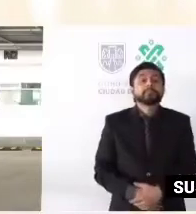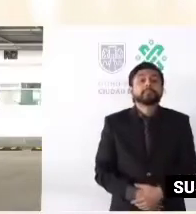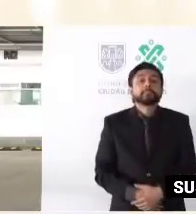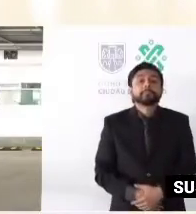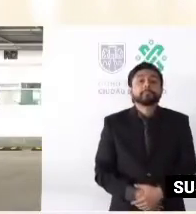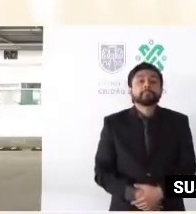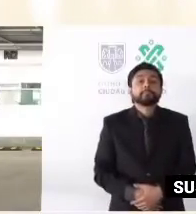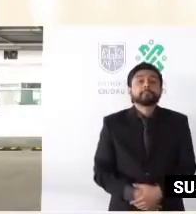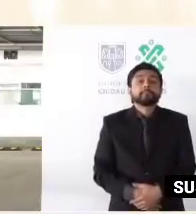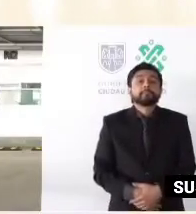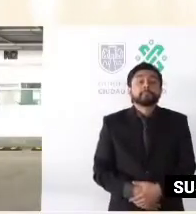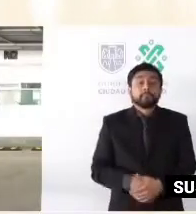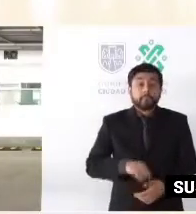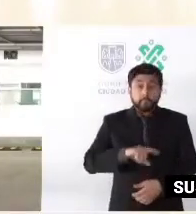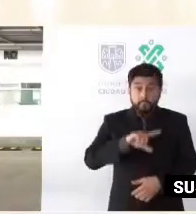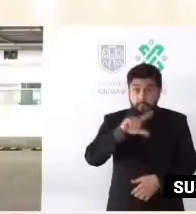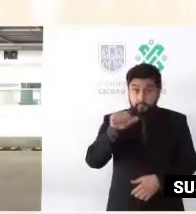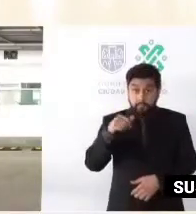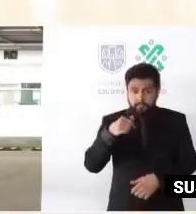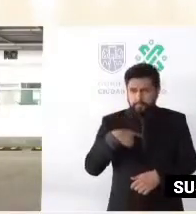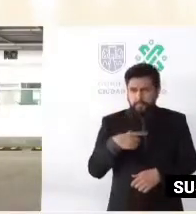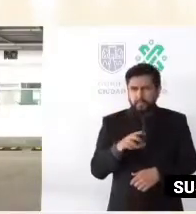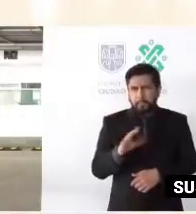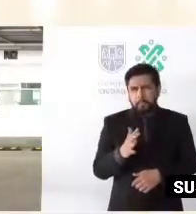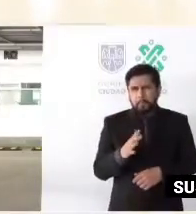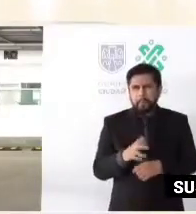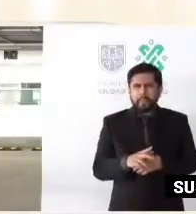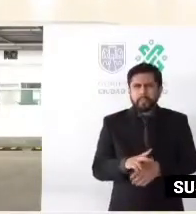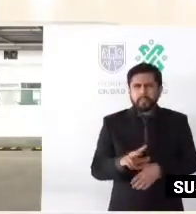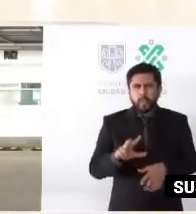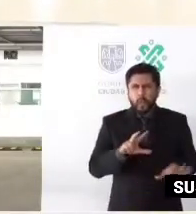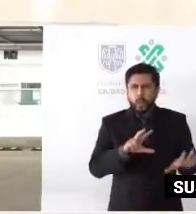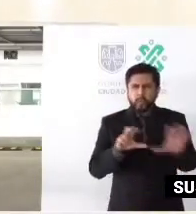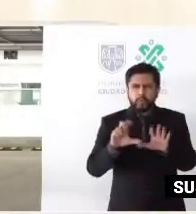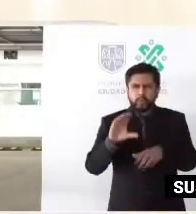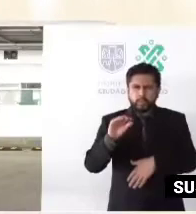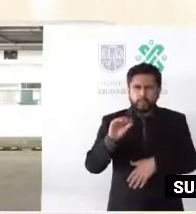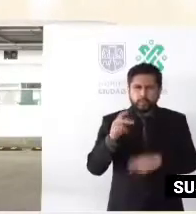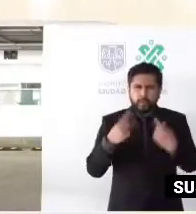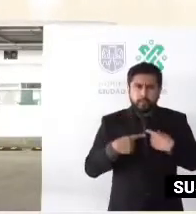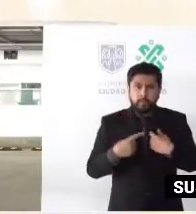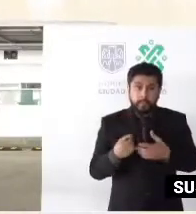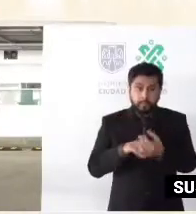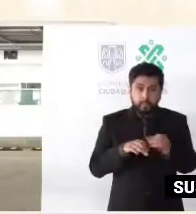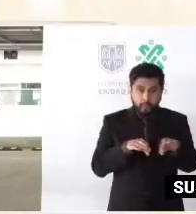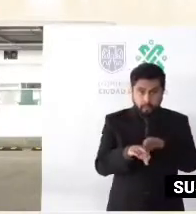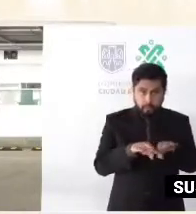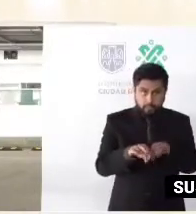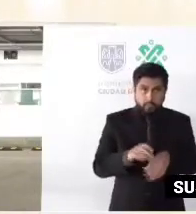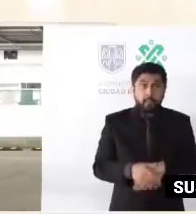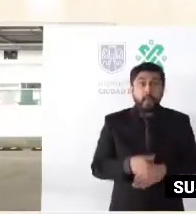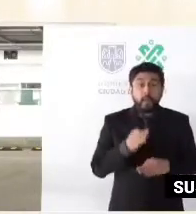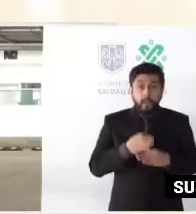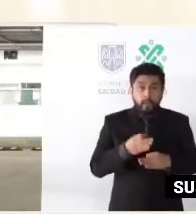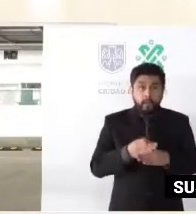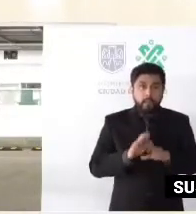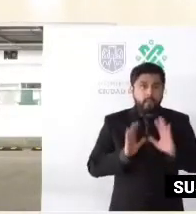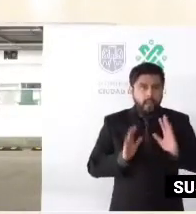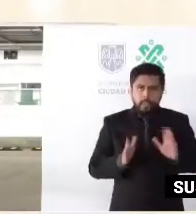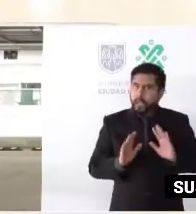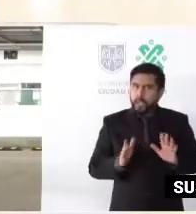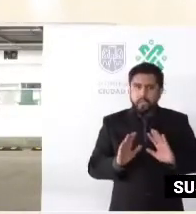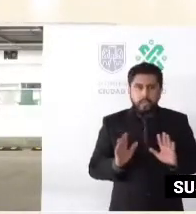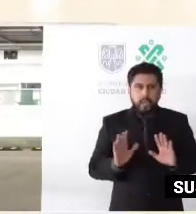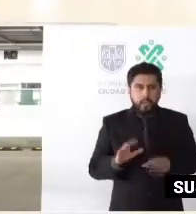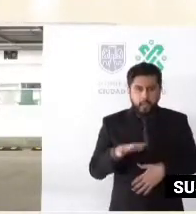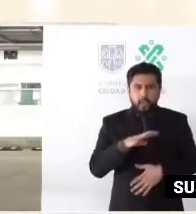Cuando esté completo todo el personal, estamos hablando de 890 trabajadores. En este momento se tiene ya el